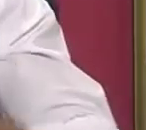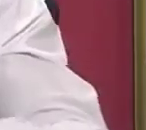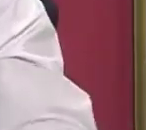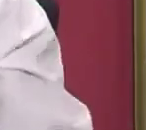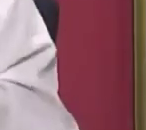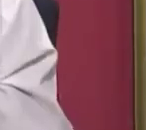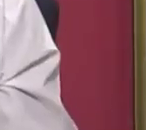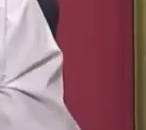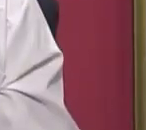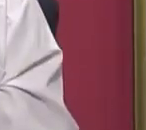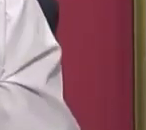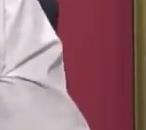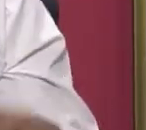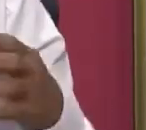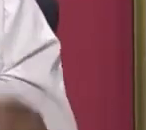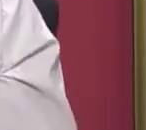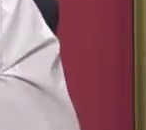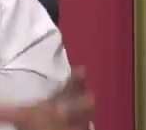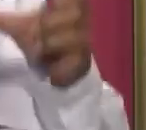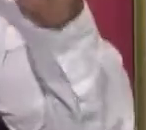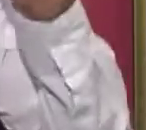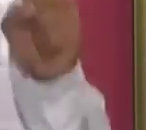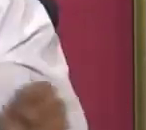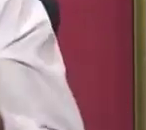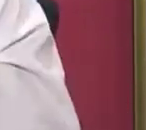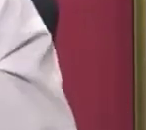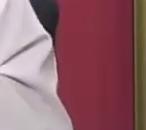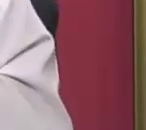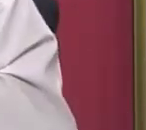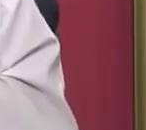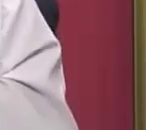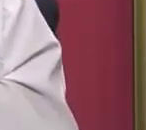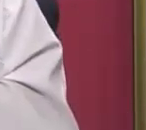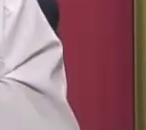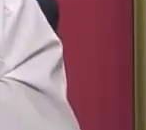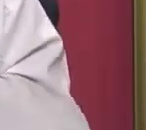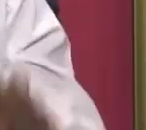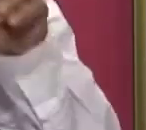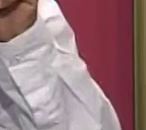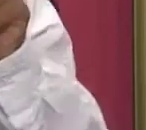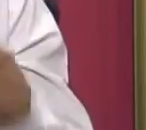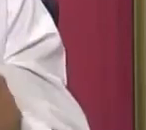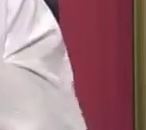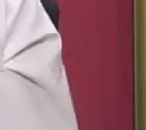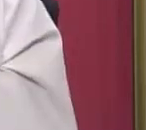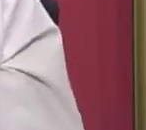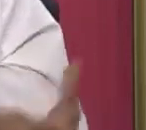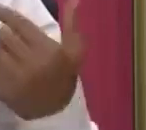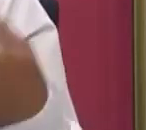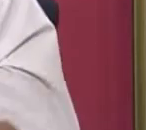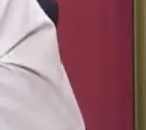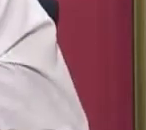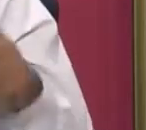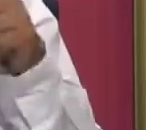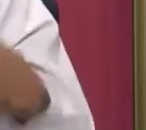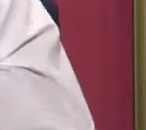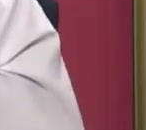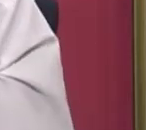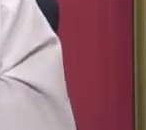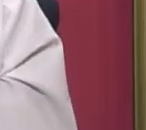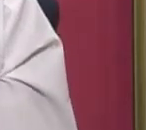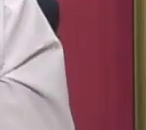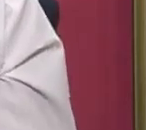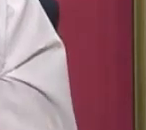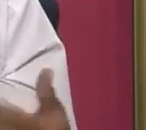a Él solo servirás. Y en ese momento echaron mano de la fe de Dios. Echaron mano, aunque como decía